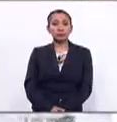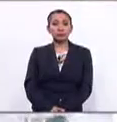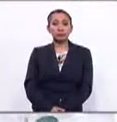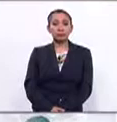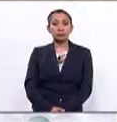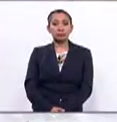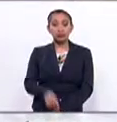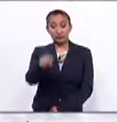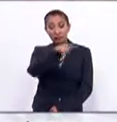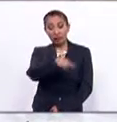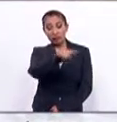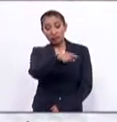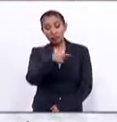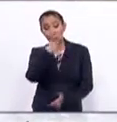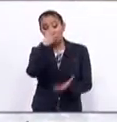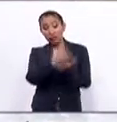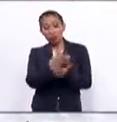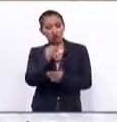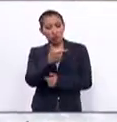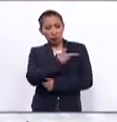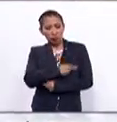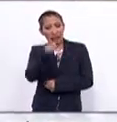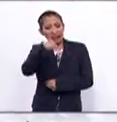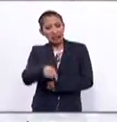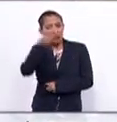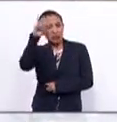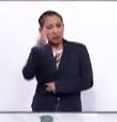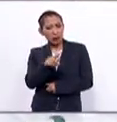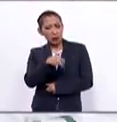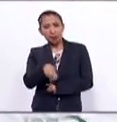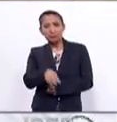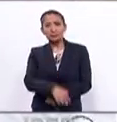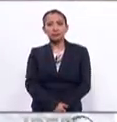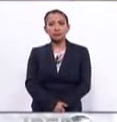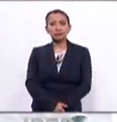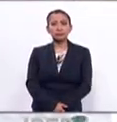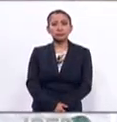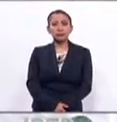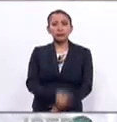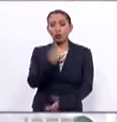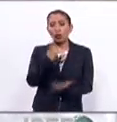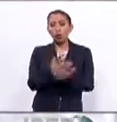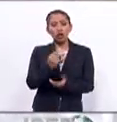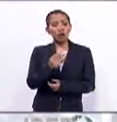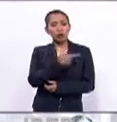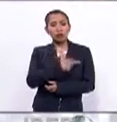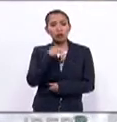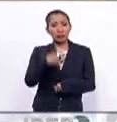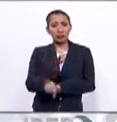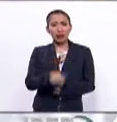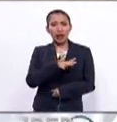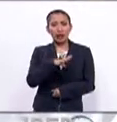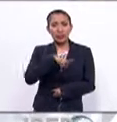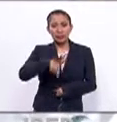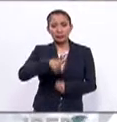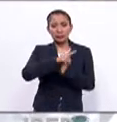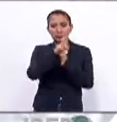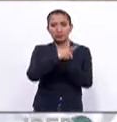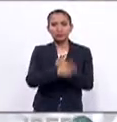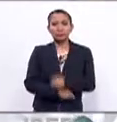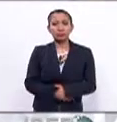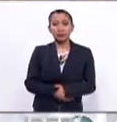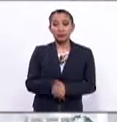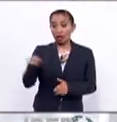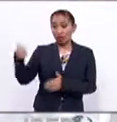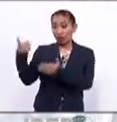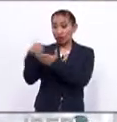Señores usurpadores, los únicos non gratos son ustedes en Venezuela. Son los únicos non gratos que hay en este país. Los